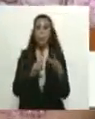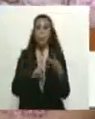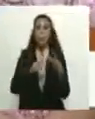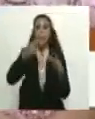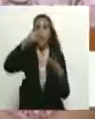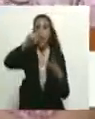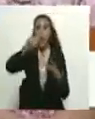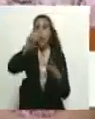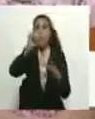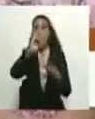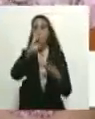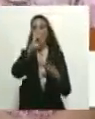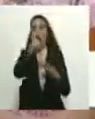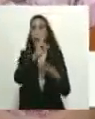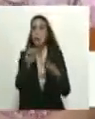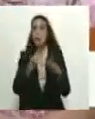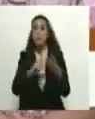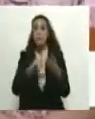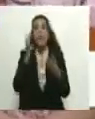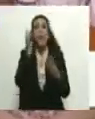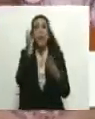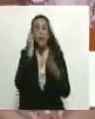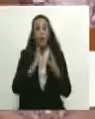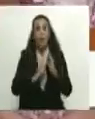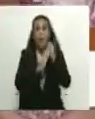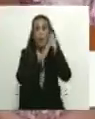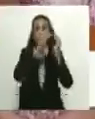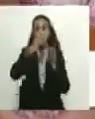Noris Machado, líder de comunidad.